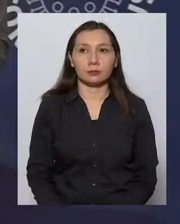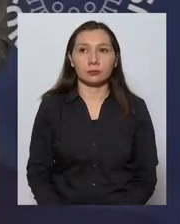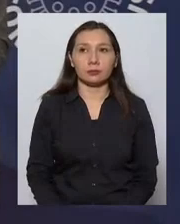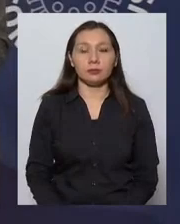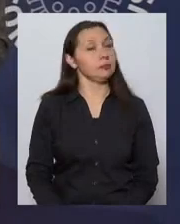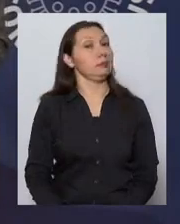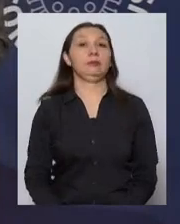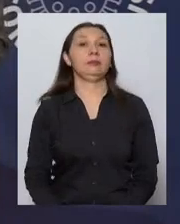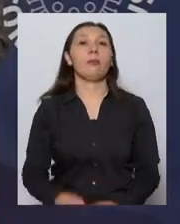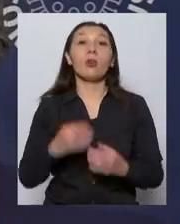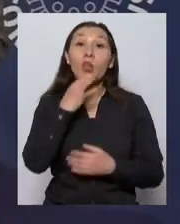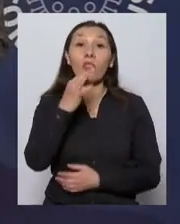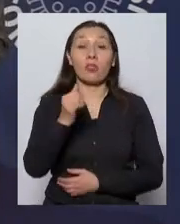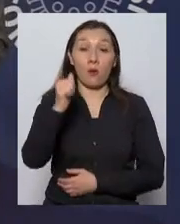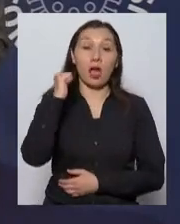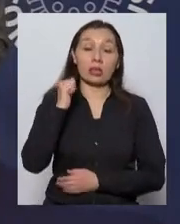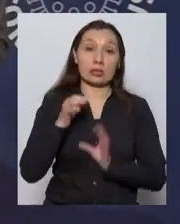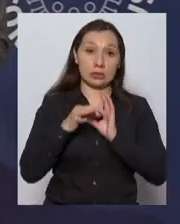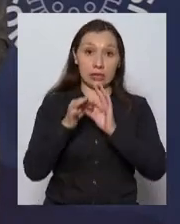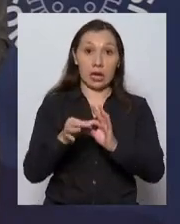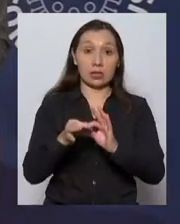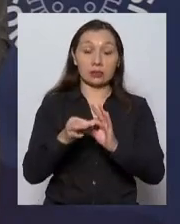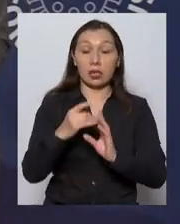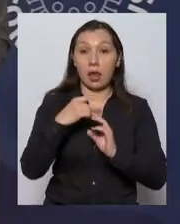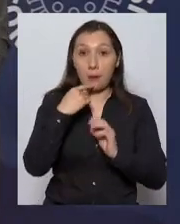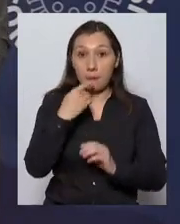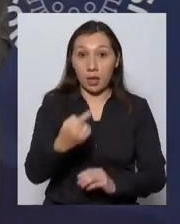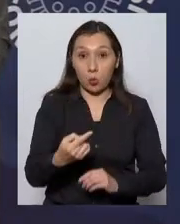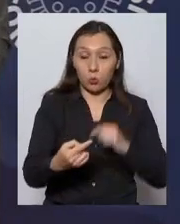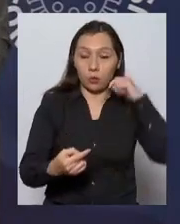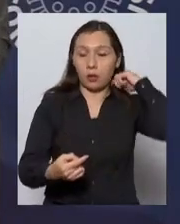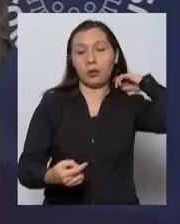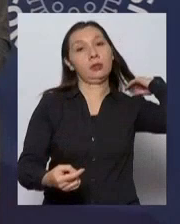Bueno, como señalé ayer y agradezco la pregunta,